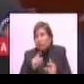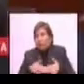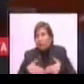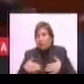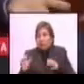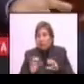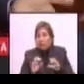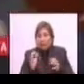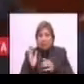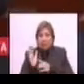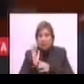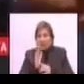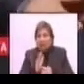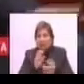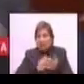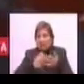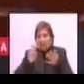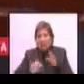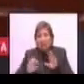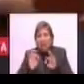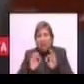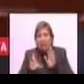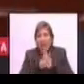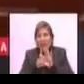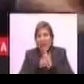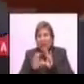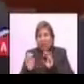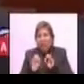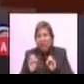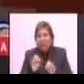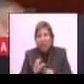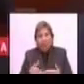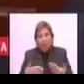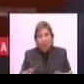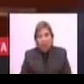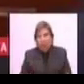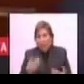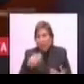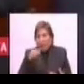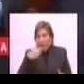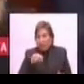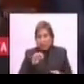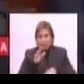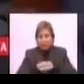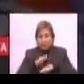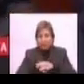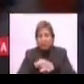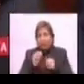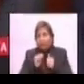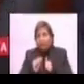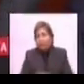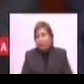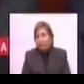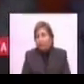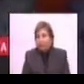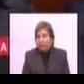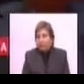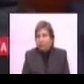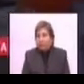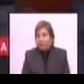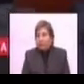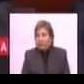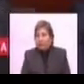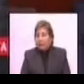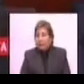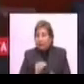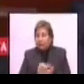nada, ni presentar proyecto de ley, ni discutir proyecto de ley, ni censurar, ni nada, porque siempre lo van a amenazar con disolverlo. Y